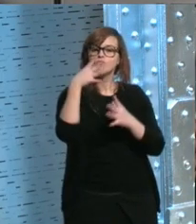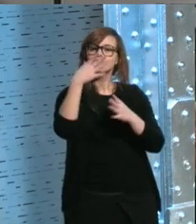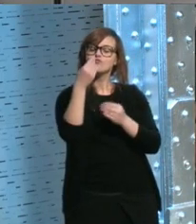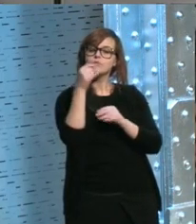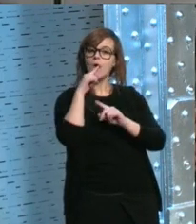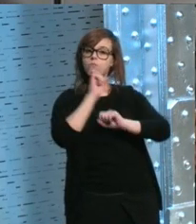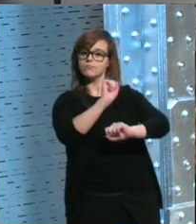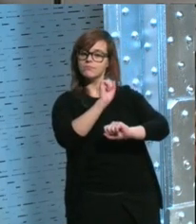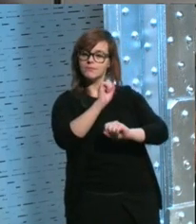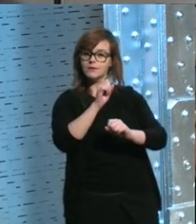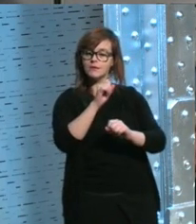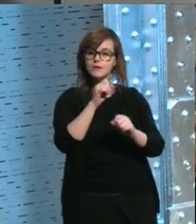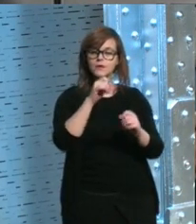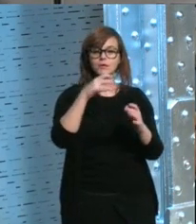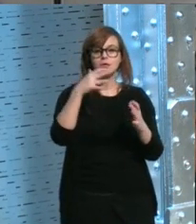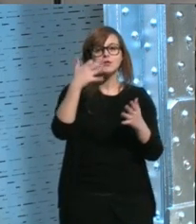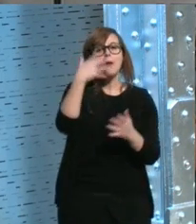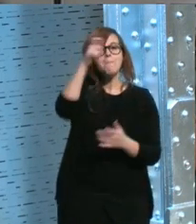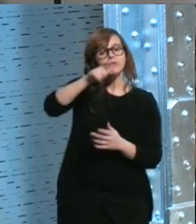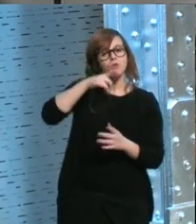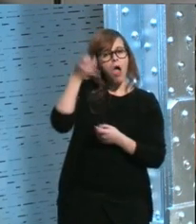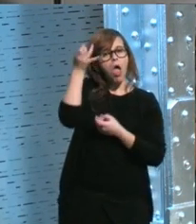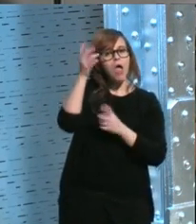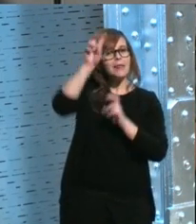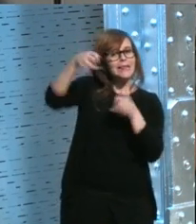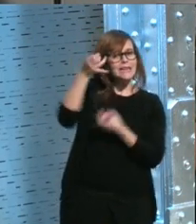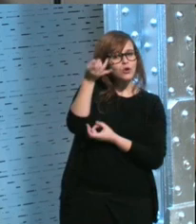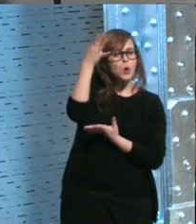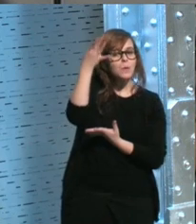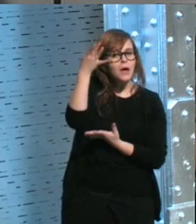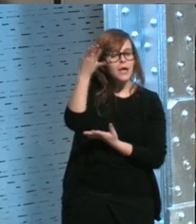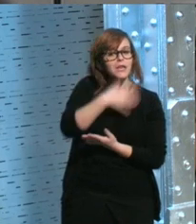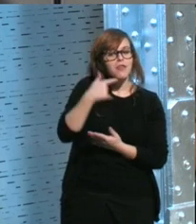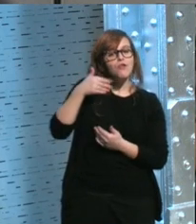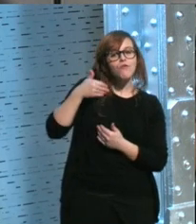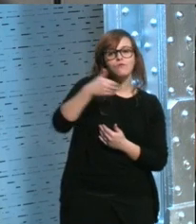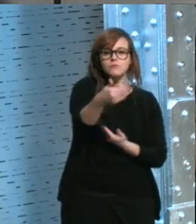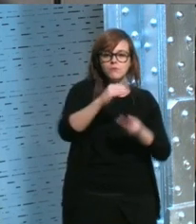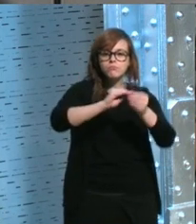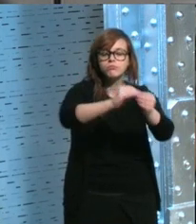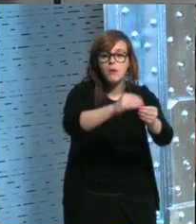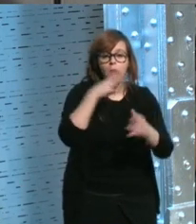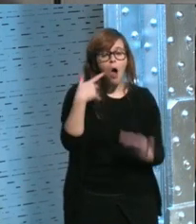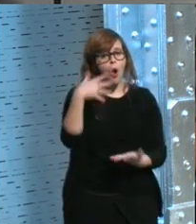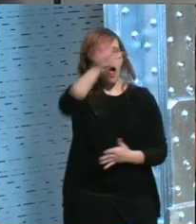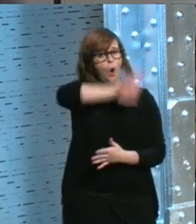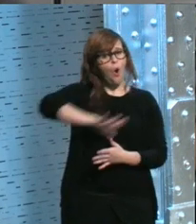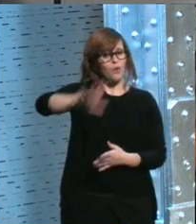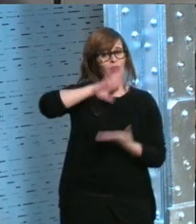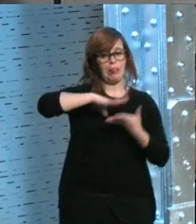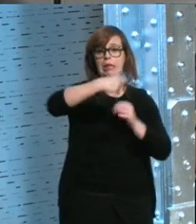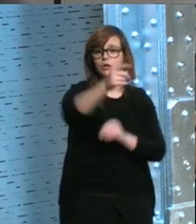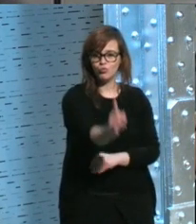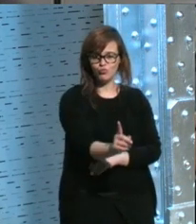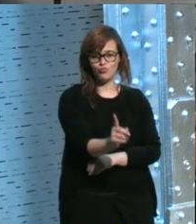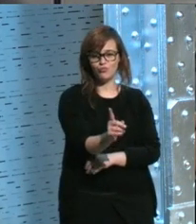gente innova, esboza su futuro, crea su futuro, entonces ya no hay el problema de la occidentalización. Entonces yo